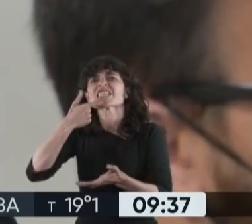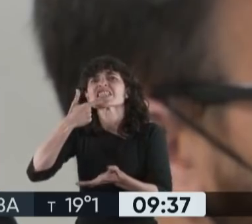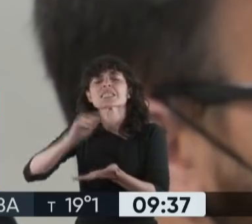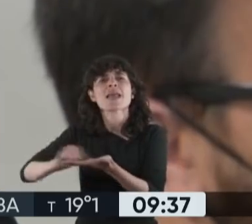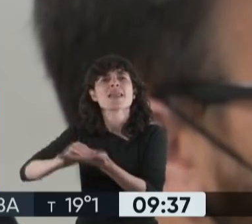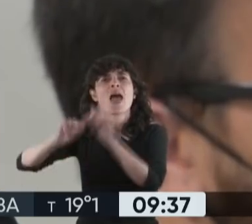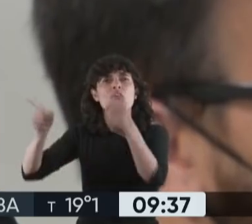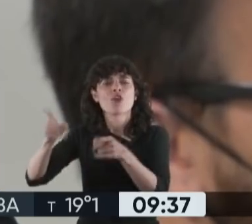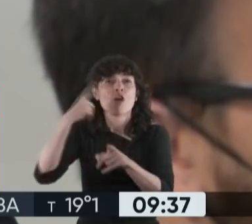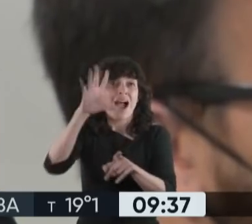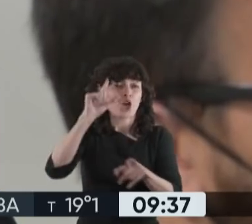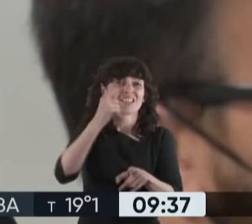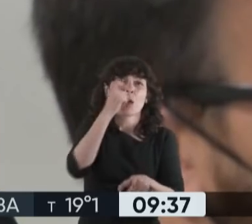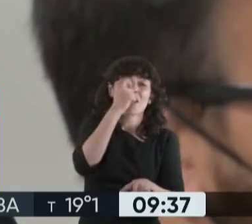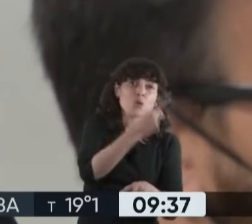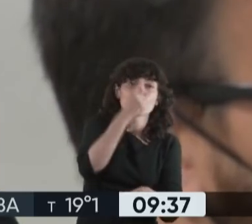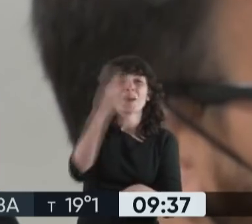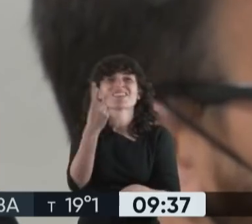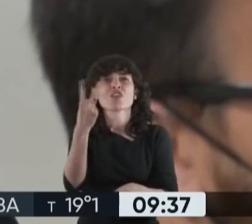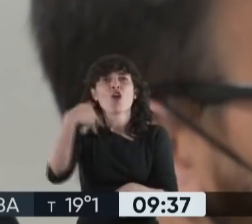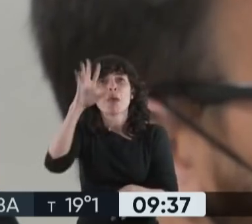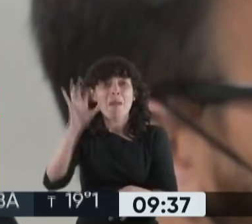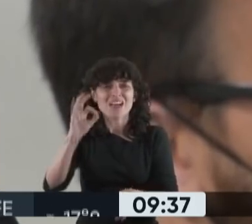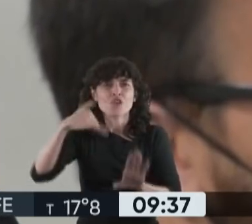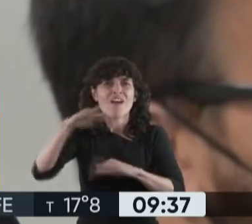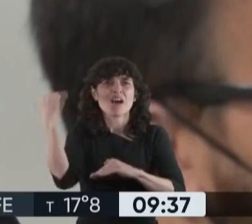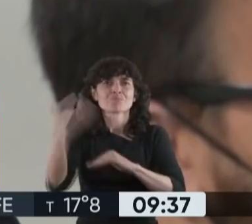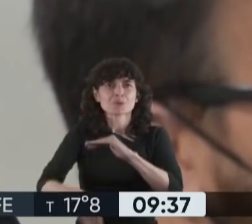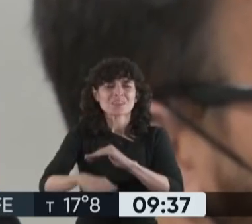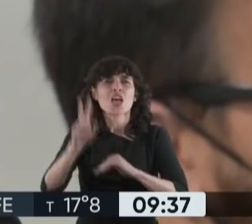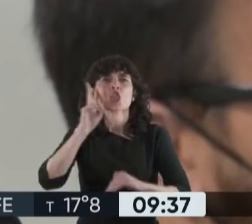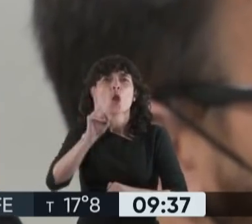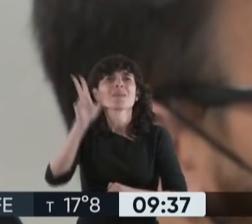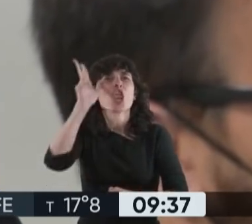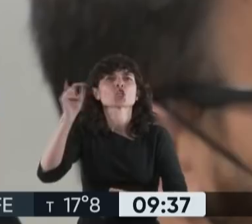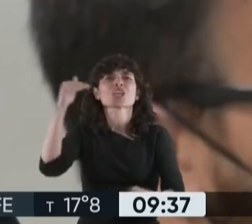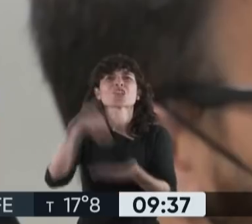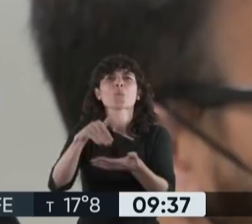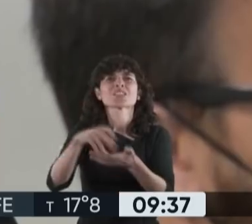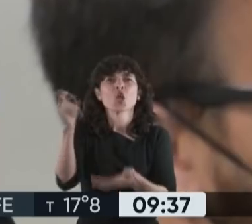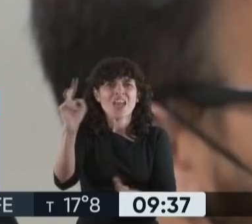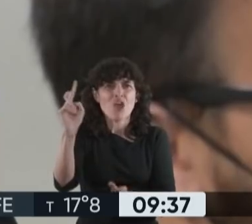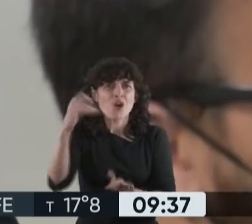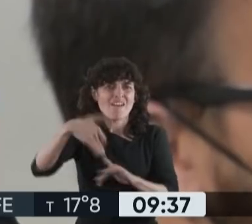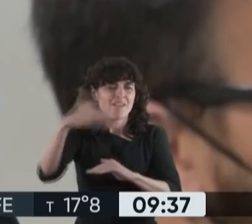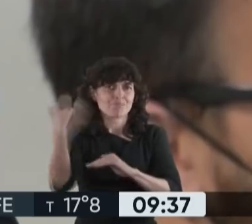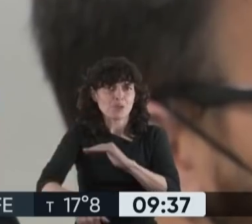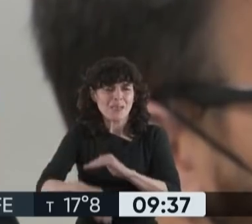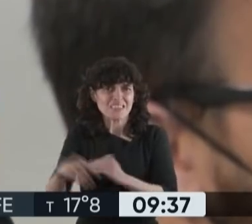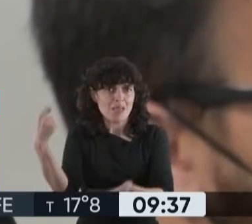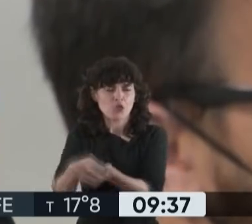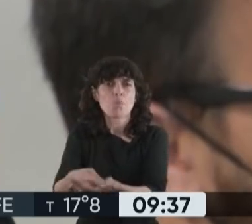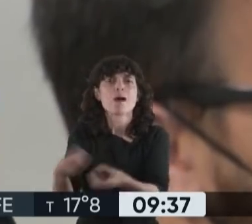entre el 21 y el 22 de marzo va a haber un vencimiento de la deuda por 2.800 millones de dólares, y si esperan